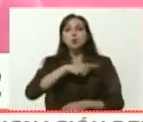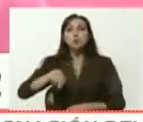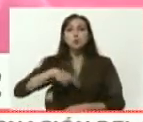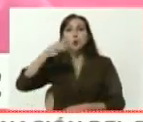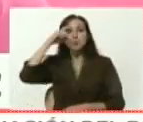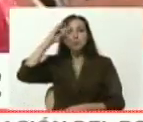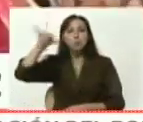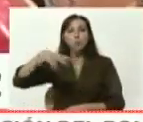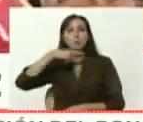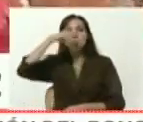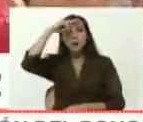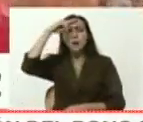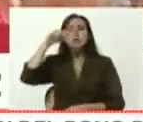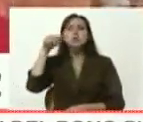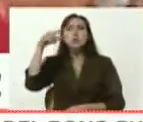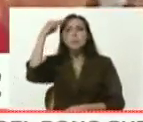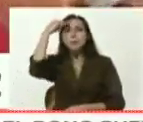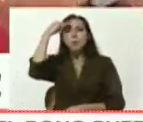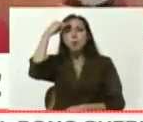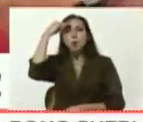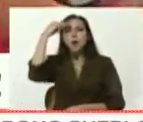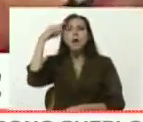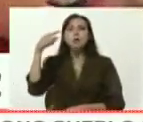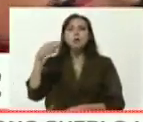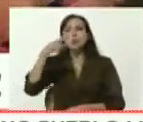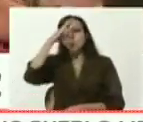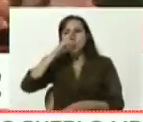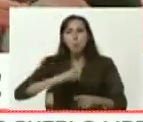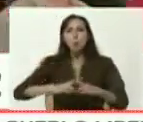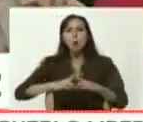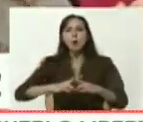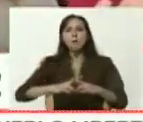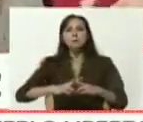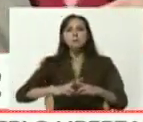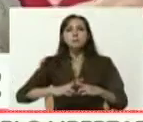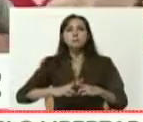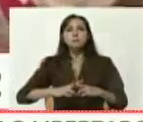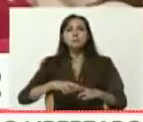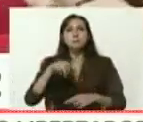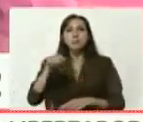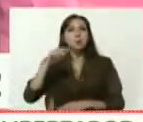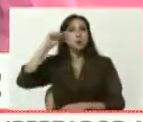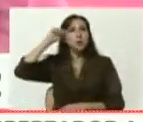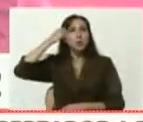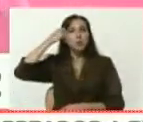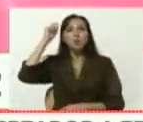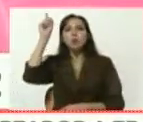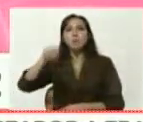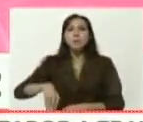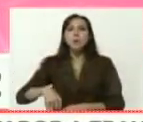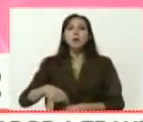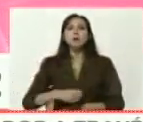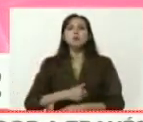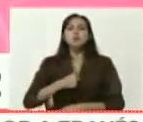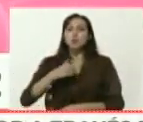memoria, defendiendo su moral y su dignidad. Y recuerdo entonces cuando niña tenía